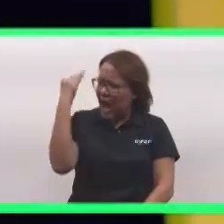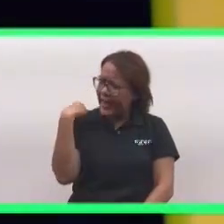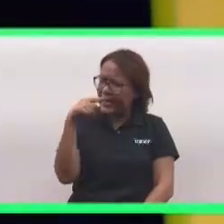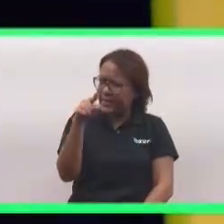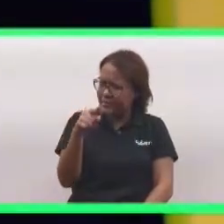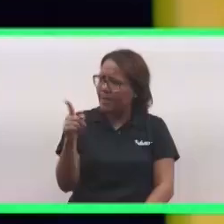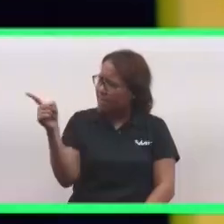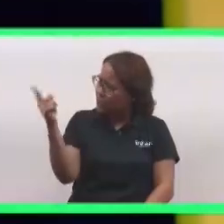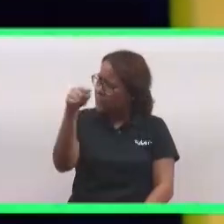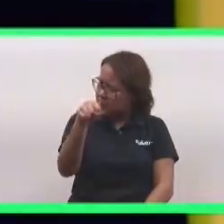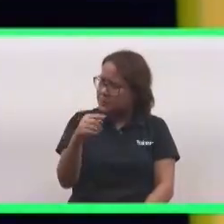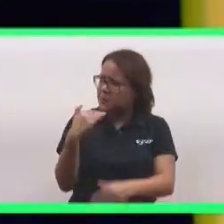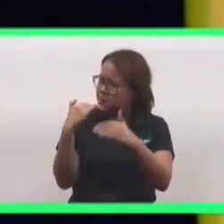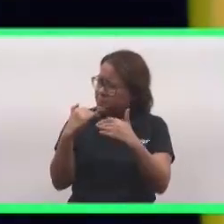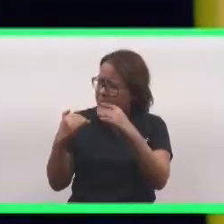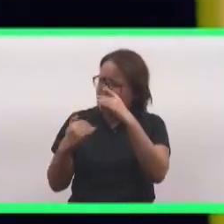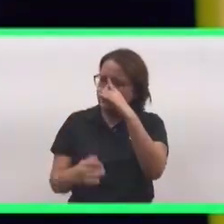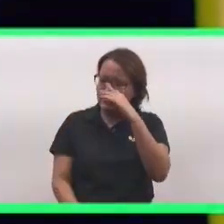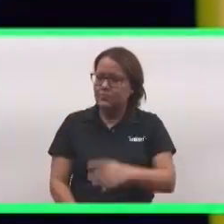háblalo.